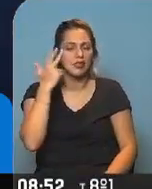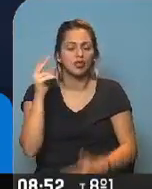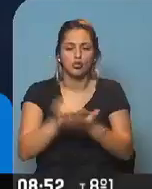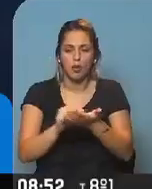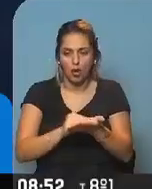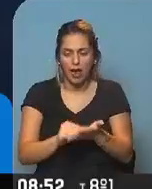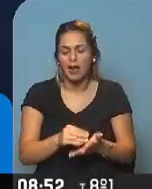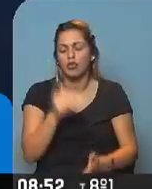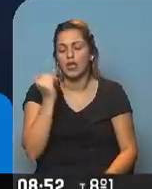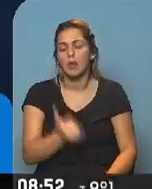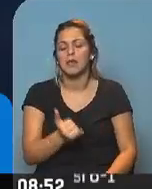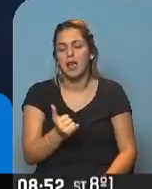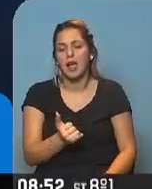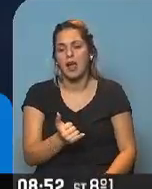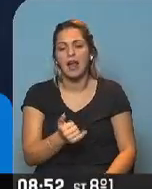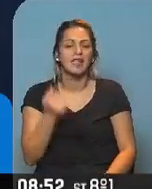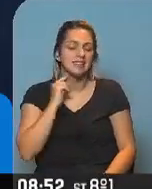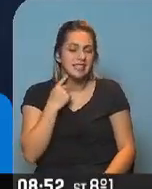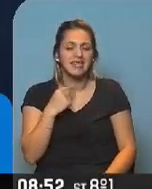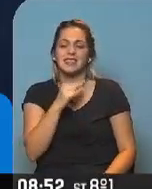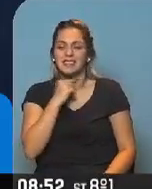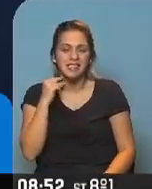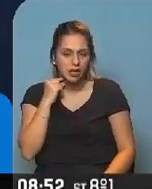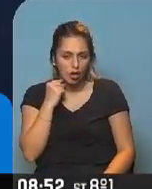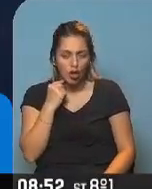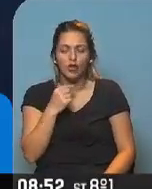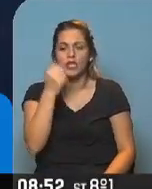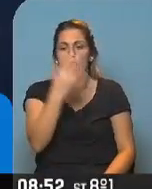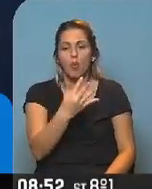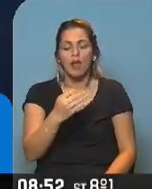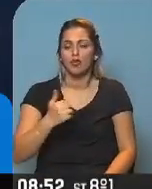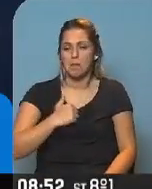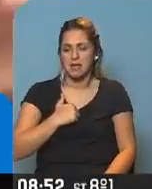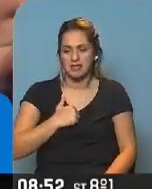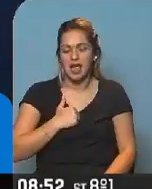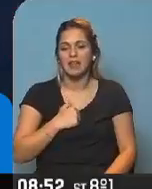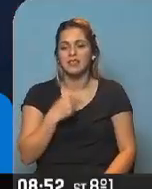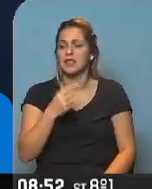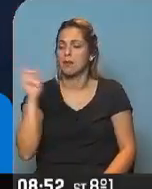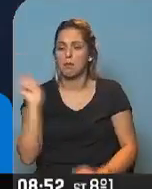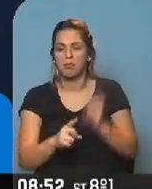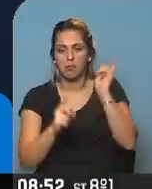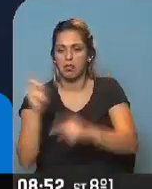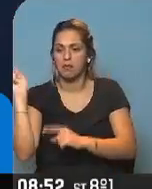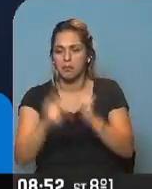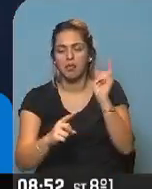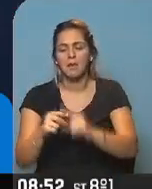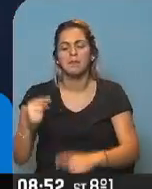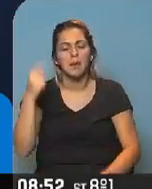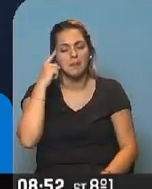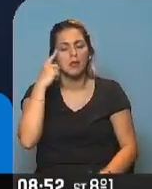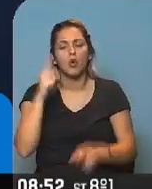había 13 sacerdotes o frailes había cuatro militares que vienen de todos lados pensemos que